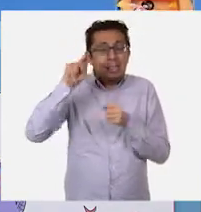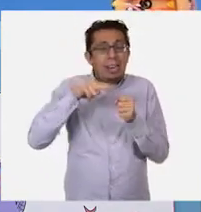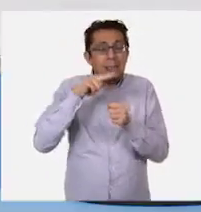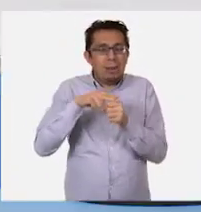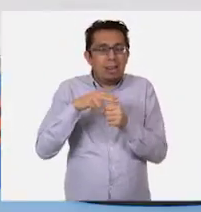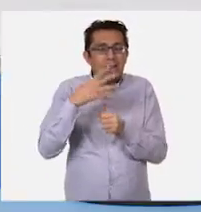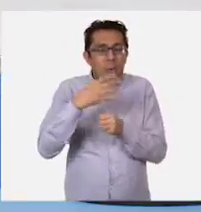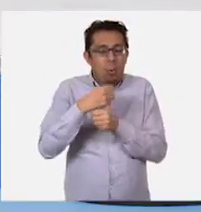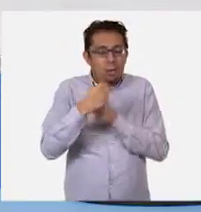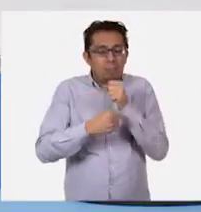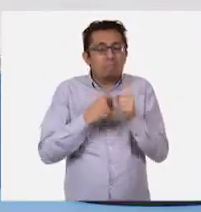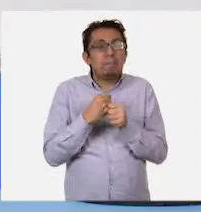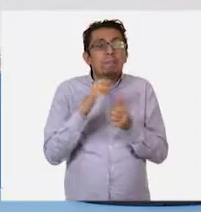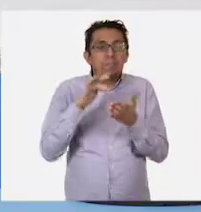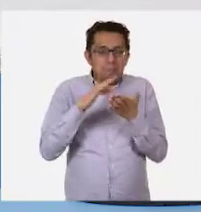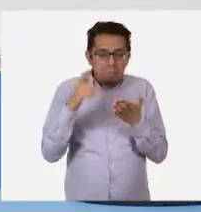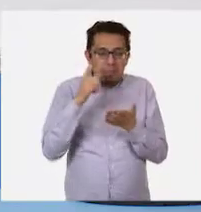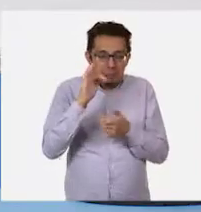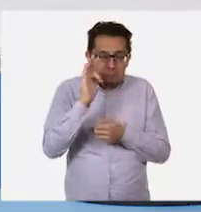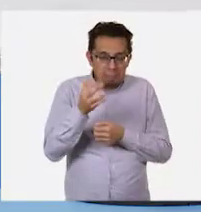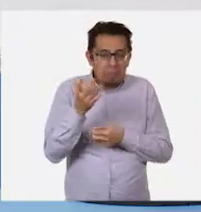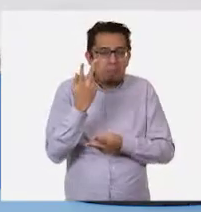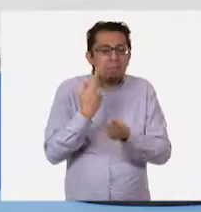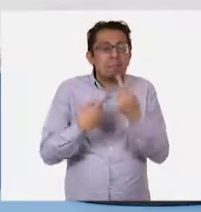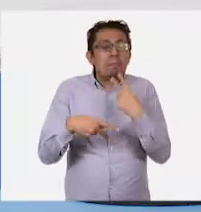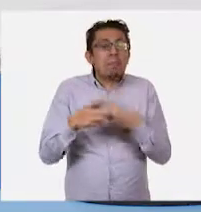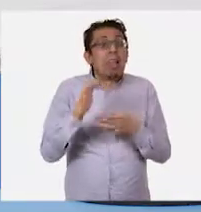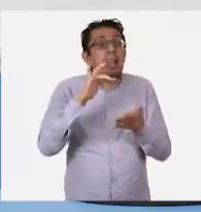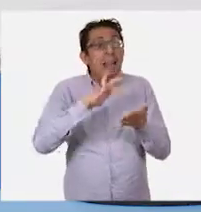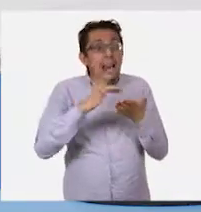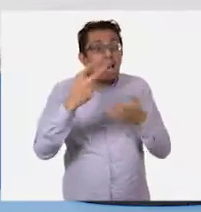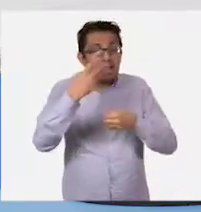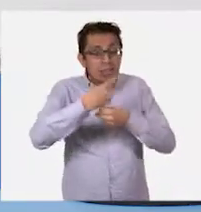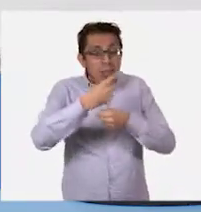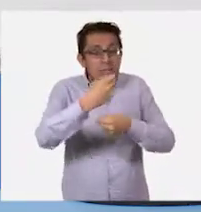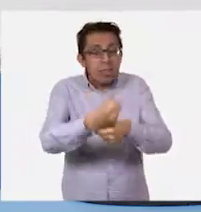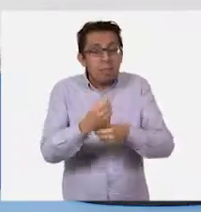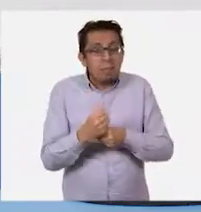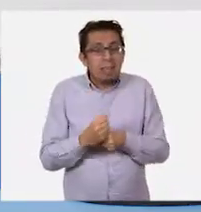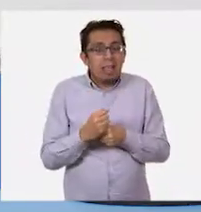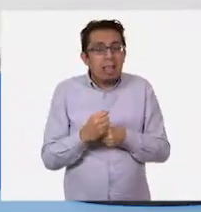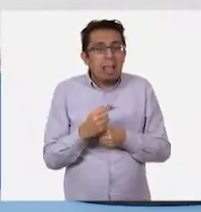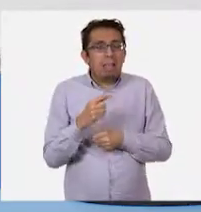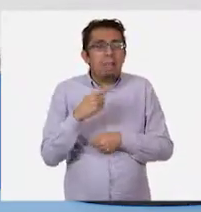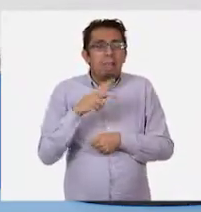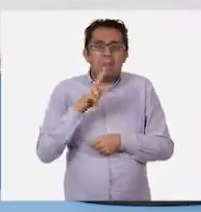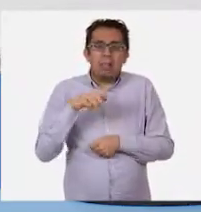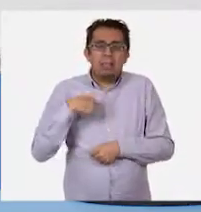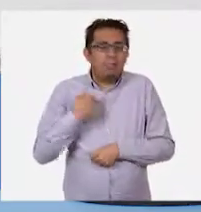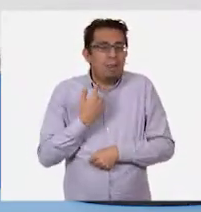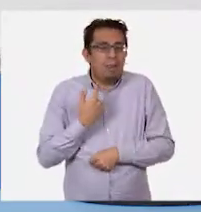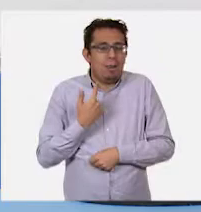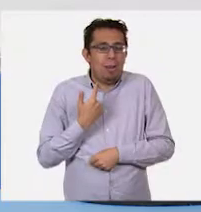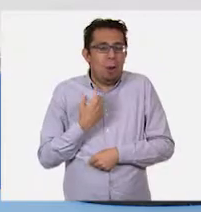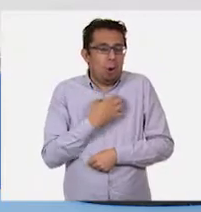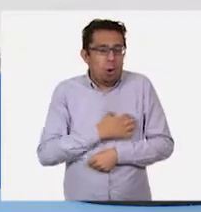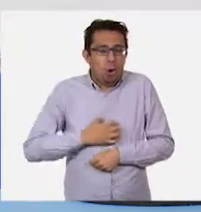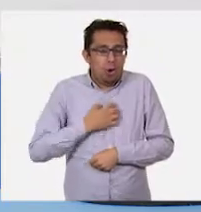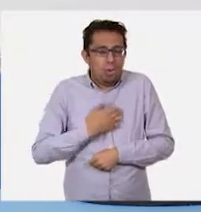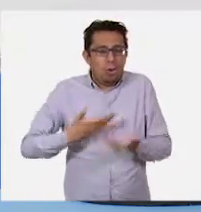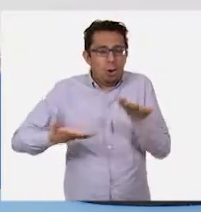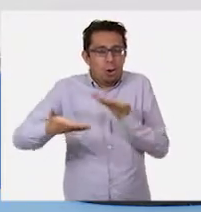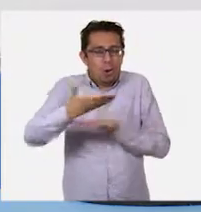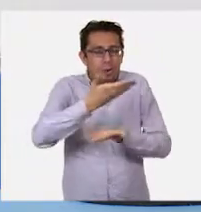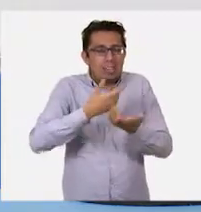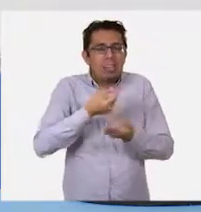invitación. Pues, muchísimas gracias por invitarme. Ha sido un honor compartir con niñas y